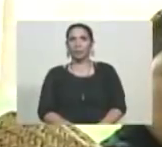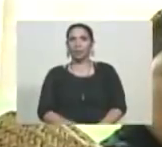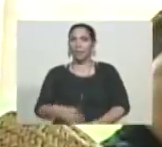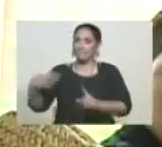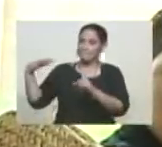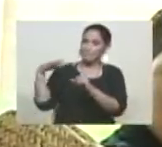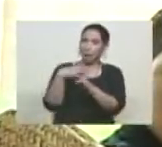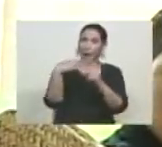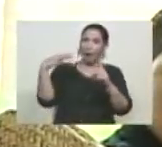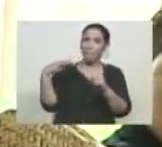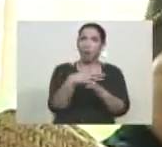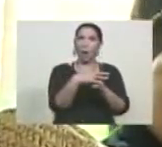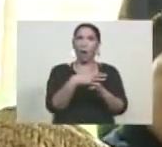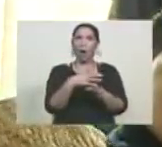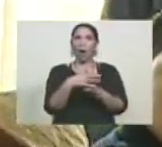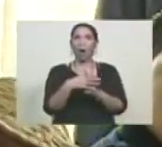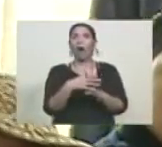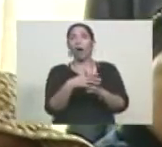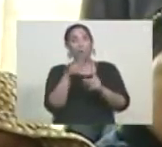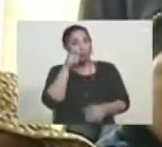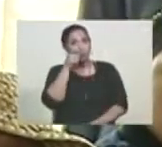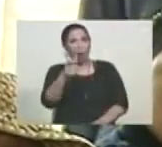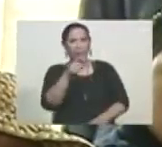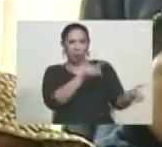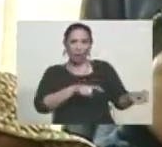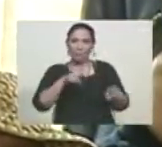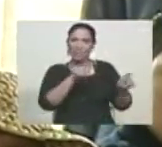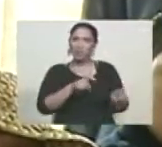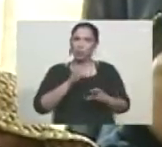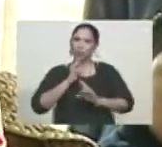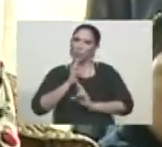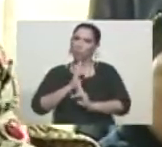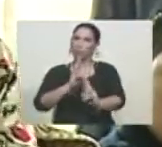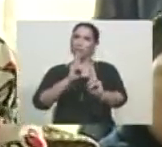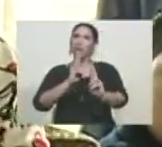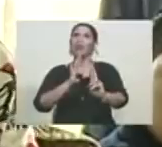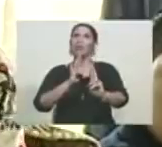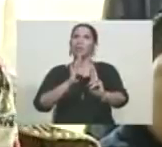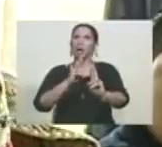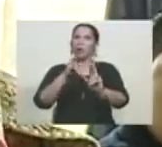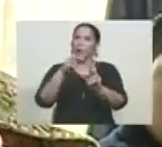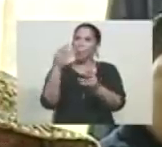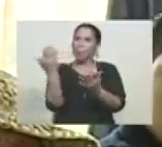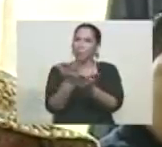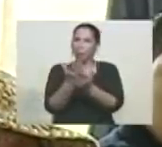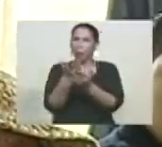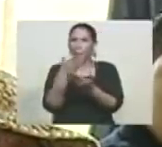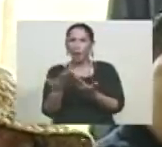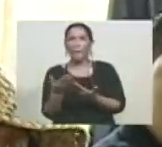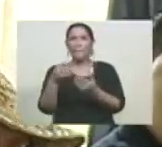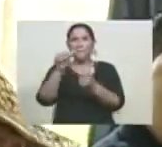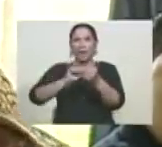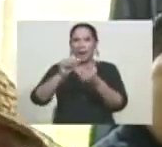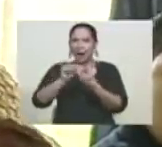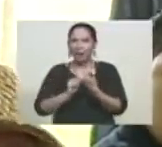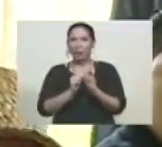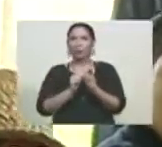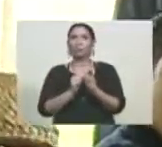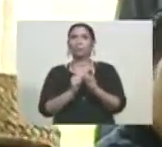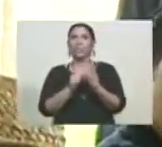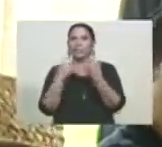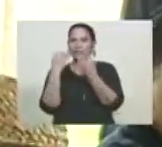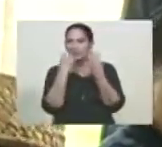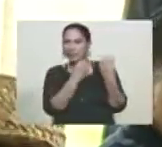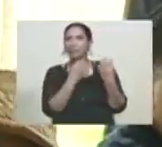por lo industrial, pero el pueblo campesino ha respondido con la yuca, el plátano, el maíz y ha sobrevivido de